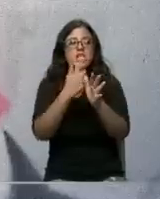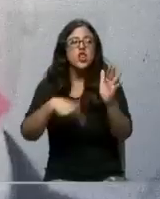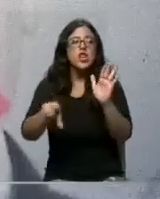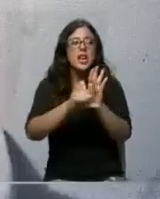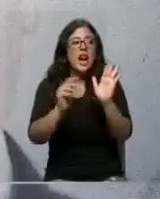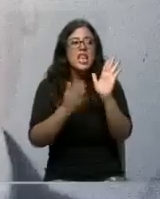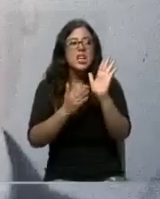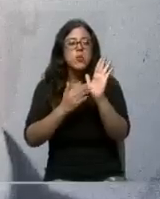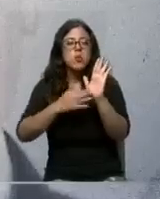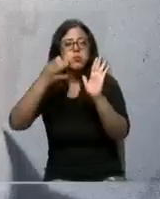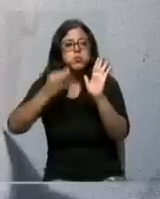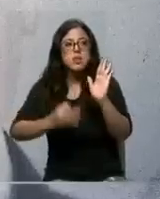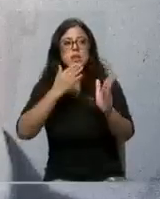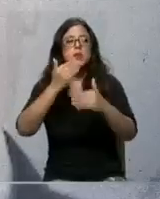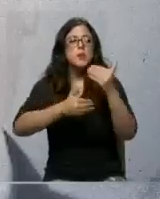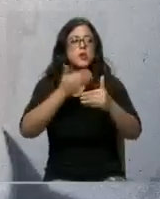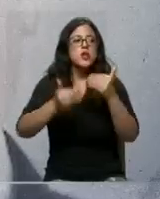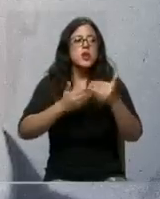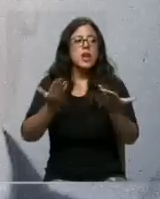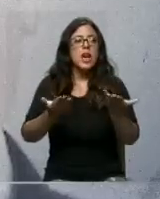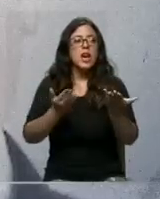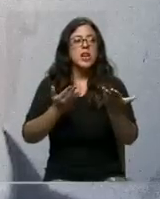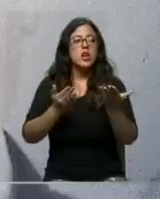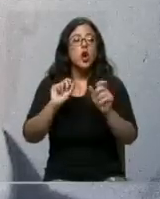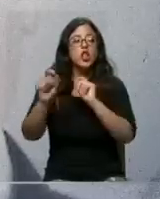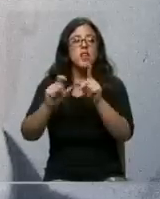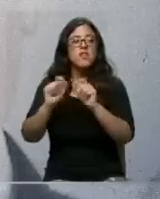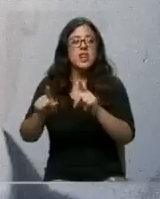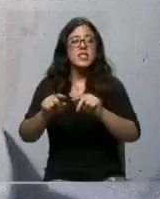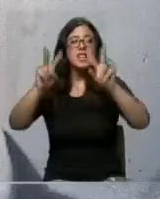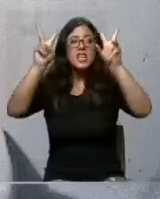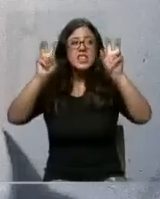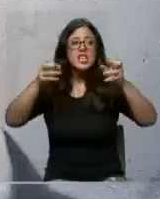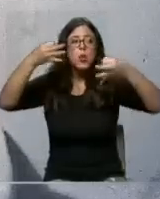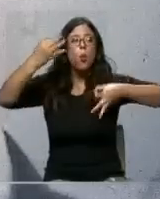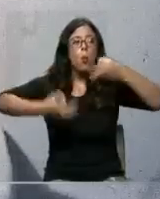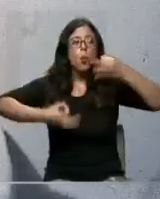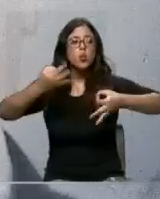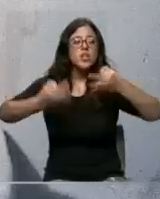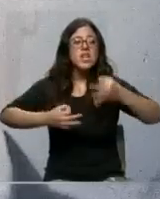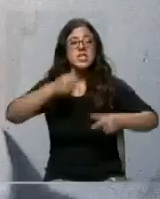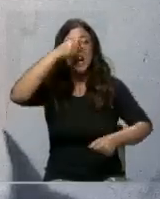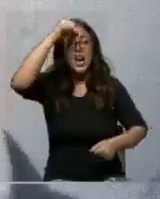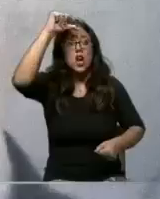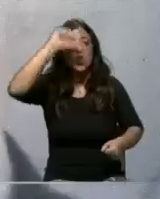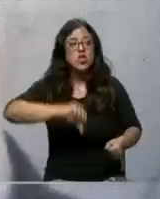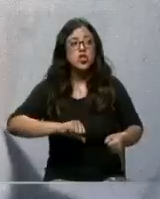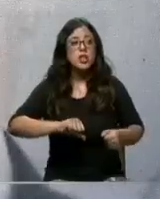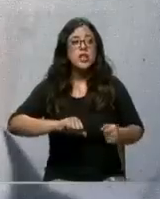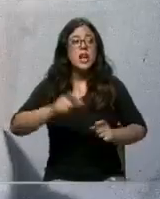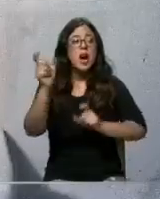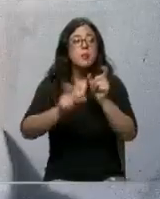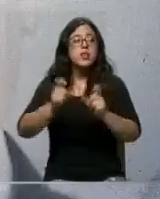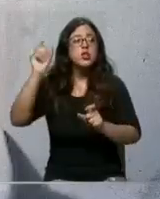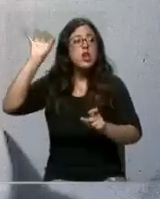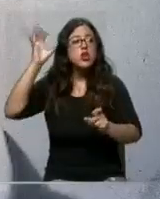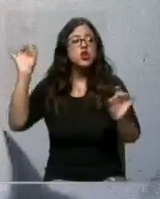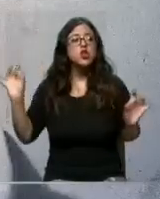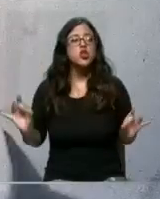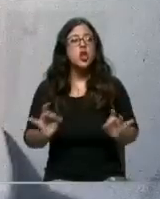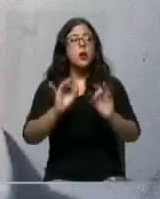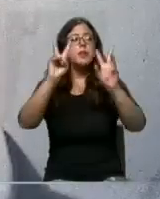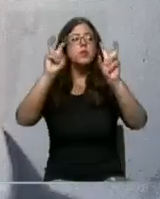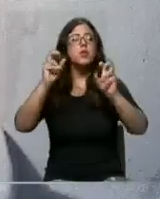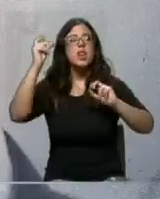de evidencia alguna y proceso con mínima defensa. La pseudo-justicia condena a seres humanos inocentes solo por imponer